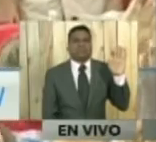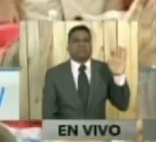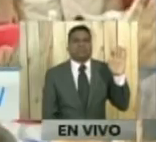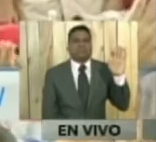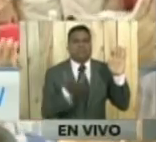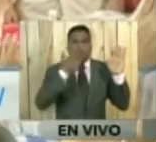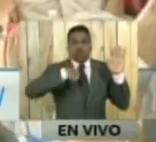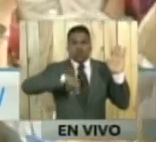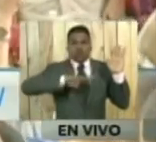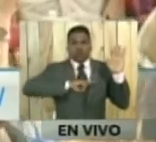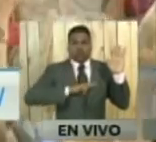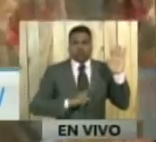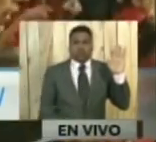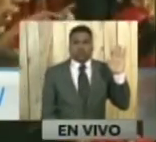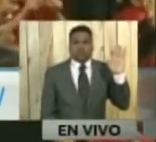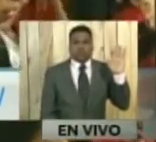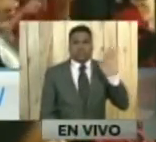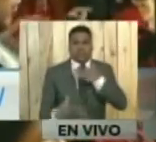Nosotros,